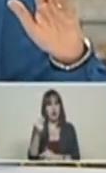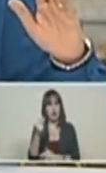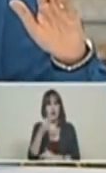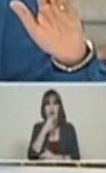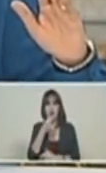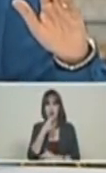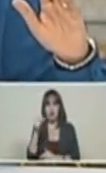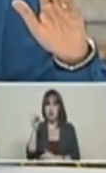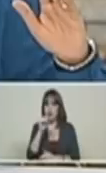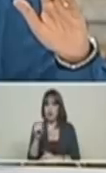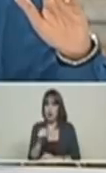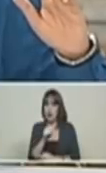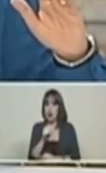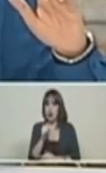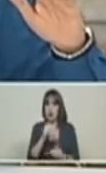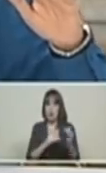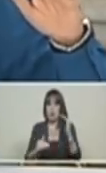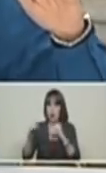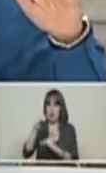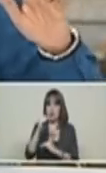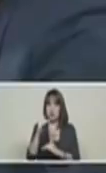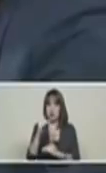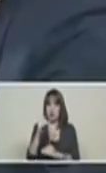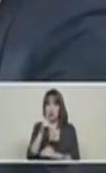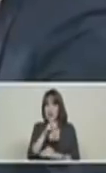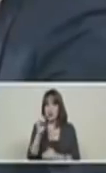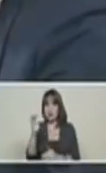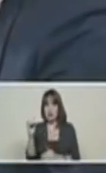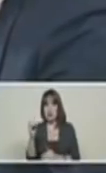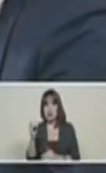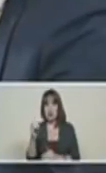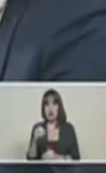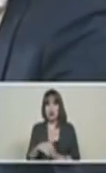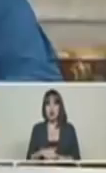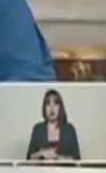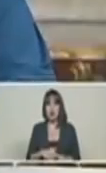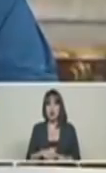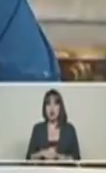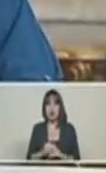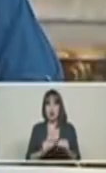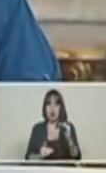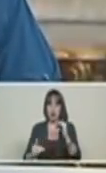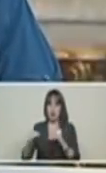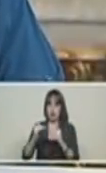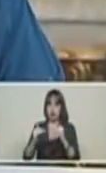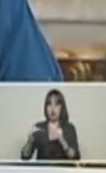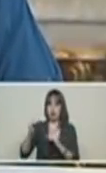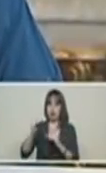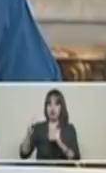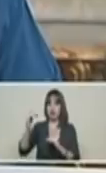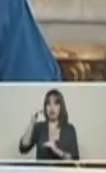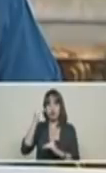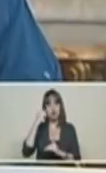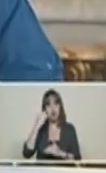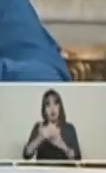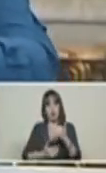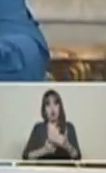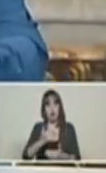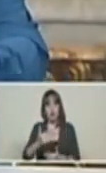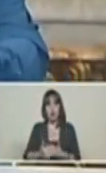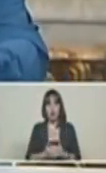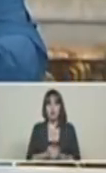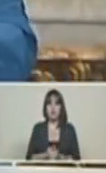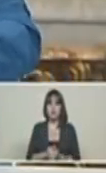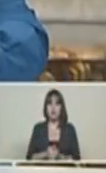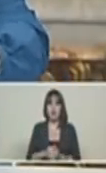dice Morales? 100 bolívares. Hay que ir aumentando, correcto. Estoy de acuerdo. En la